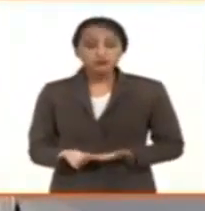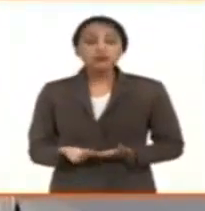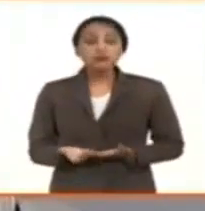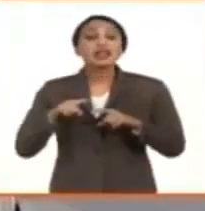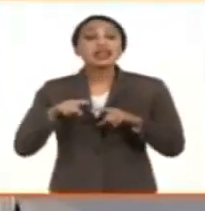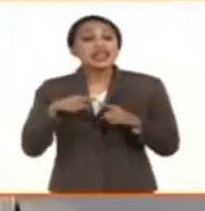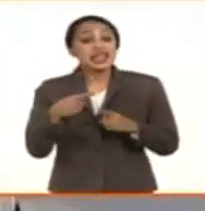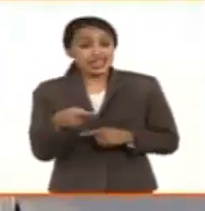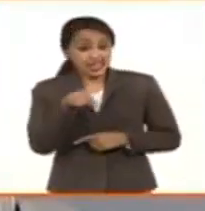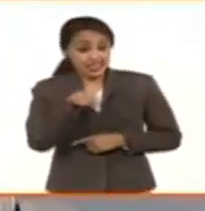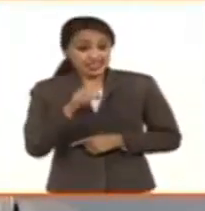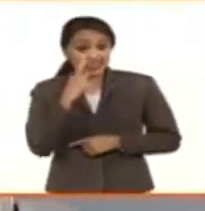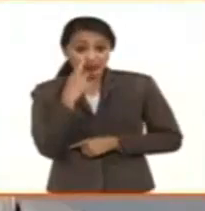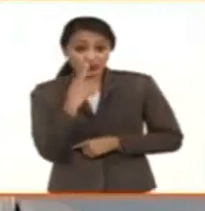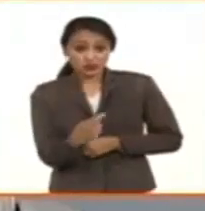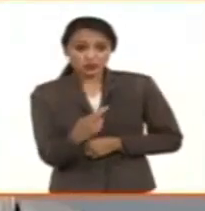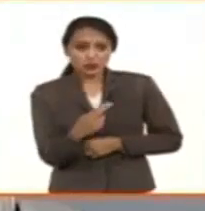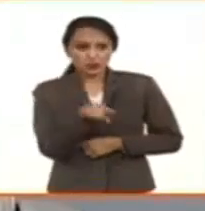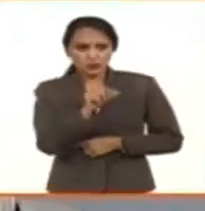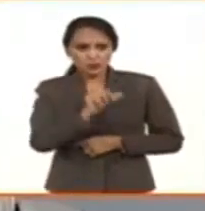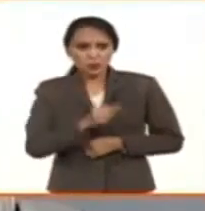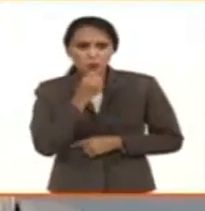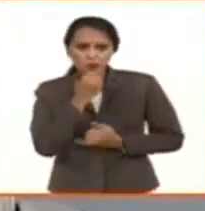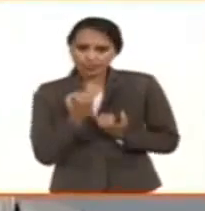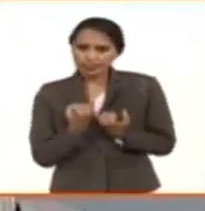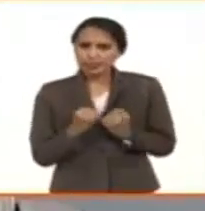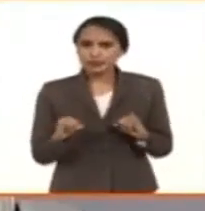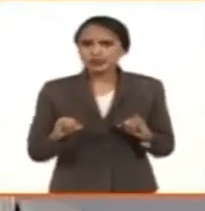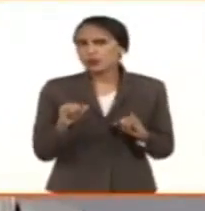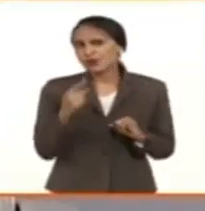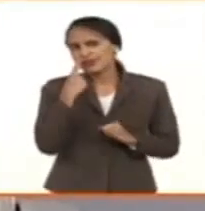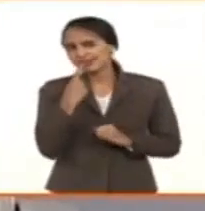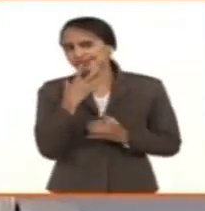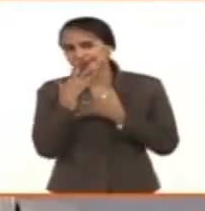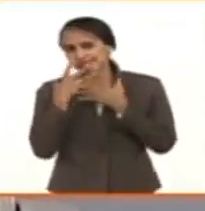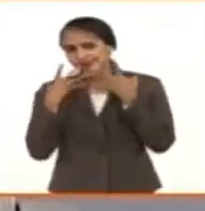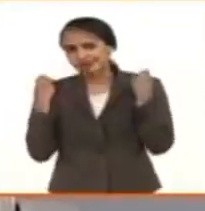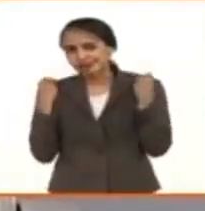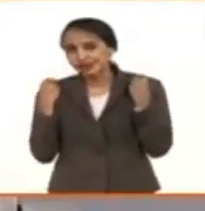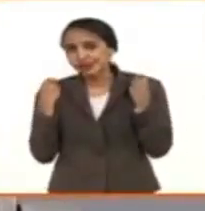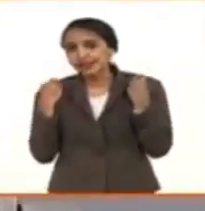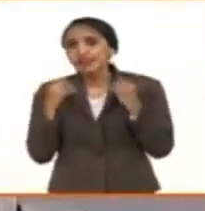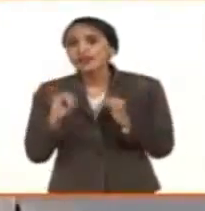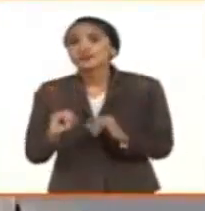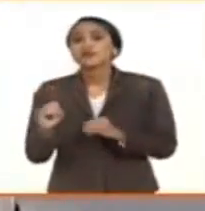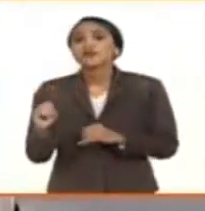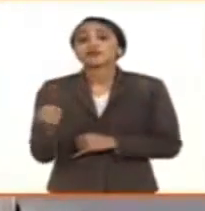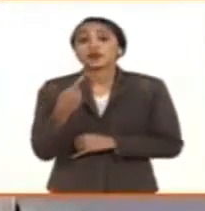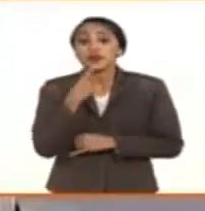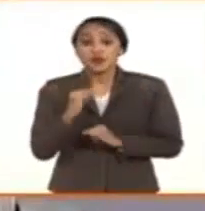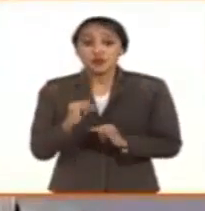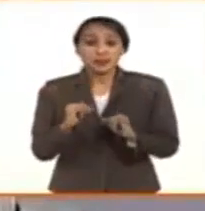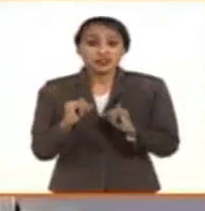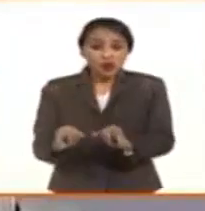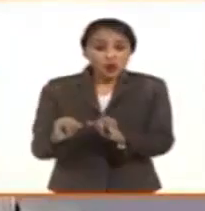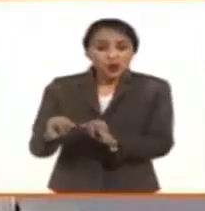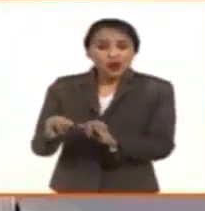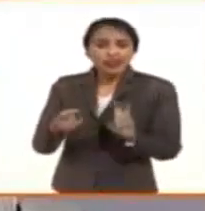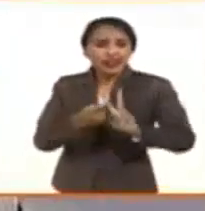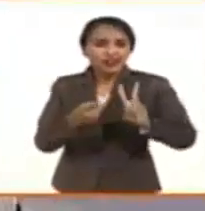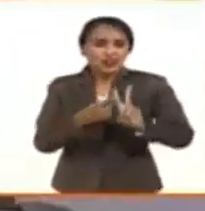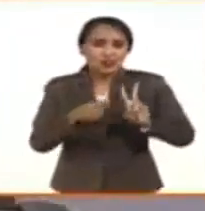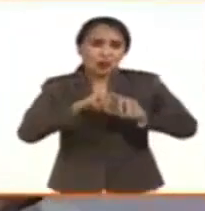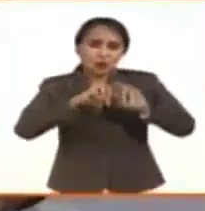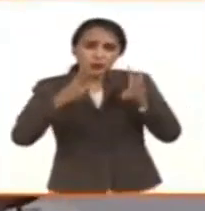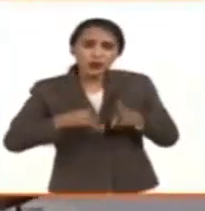reconocimiento a la determinación se esfuma no los grandes medios dicen que no que no existen además las 14.000 víctimas de ese